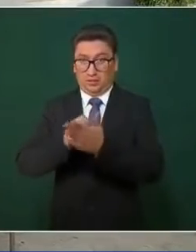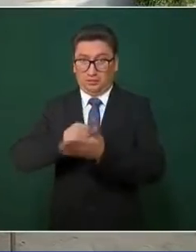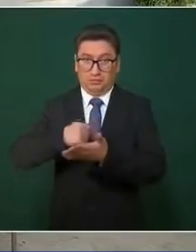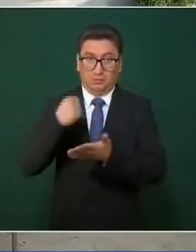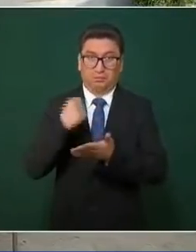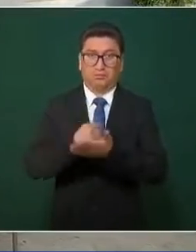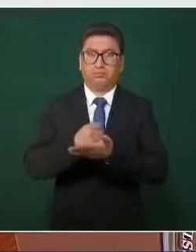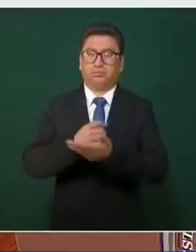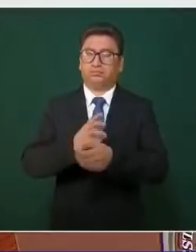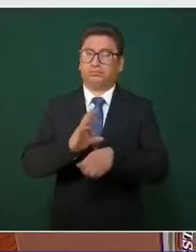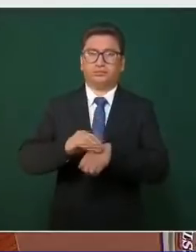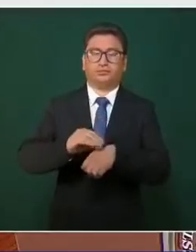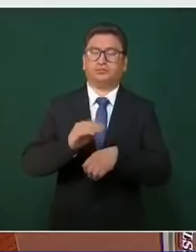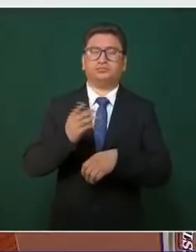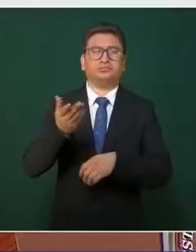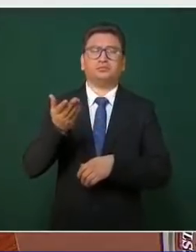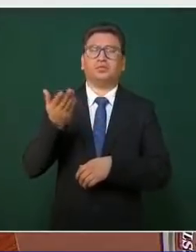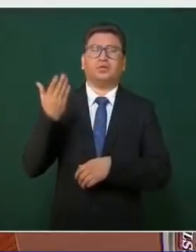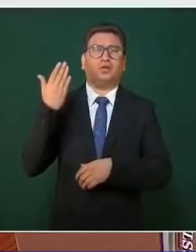hace